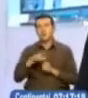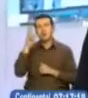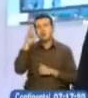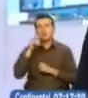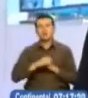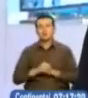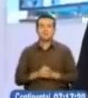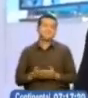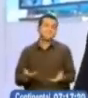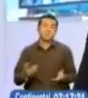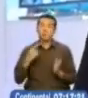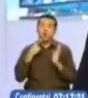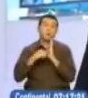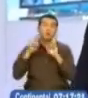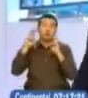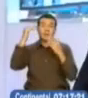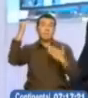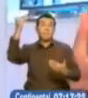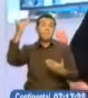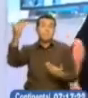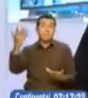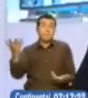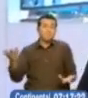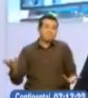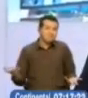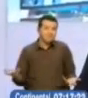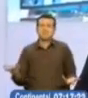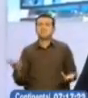un poco, a ver, en el campo político lo que ha ocurrido es